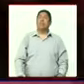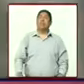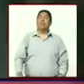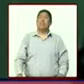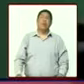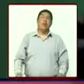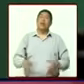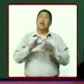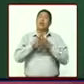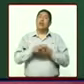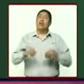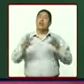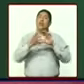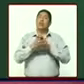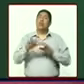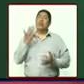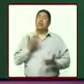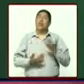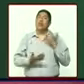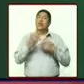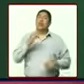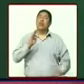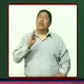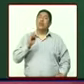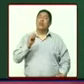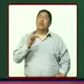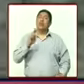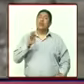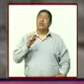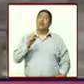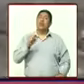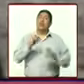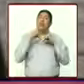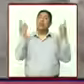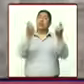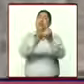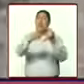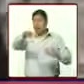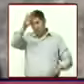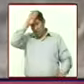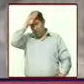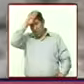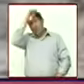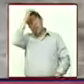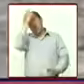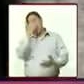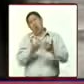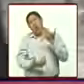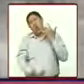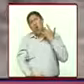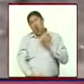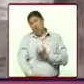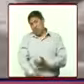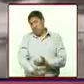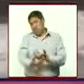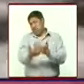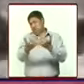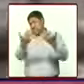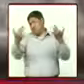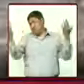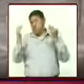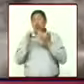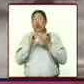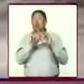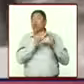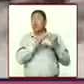A ver, y les voy a contar también del incendio en Baures, esto en el departamento del Beni, porque el fuego allí ha arrasado con la comunidad